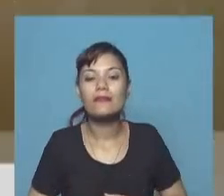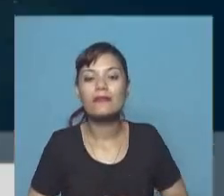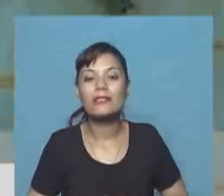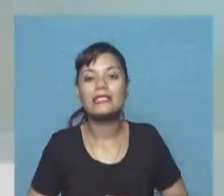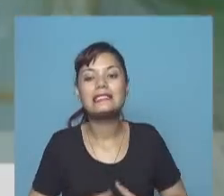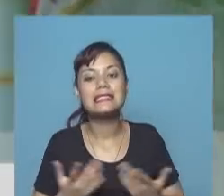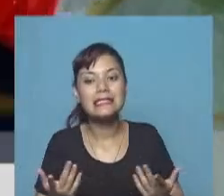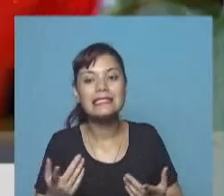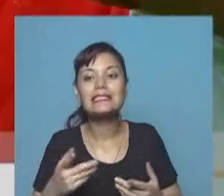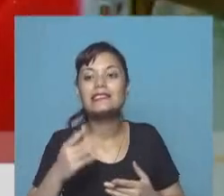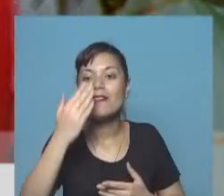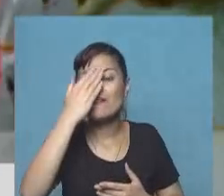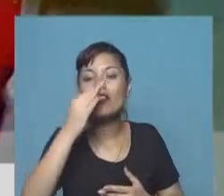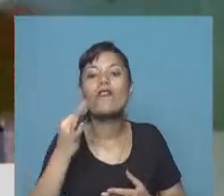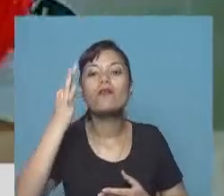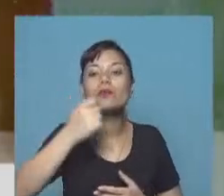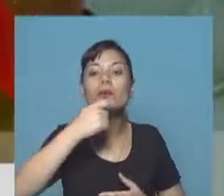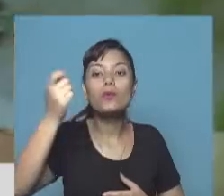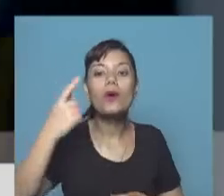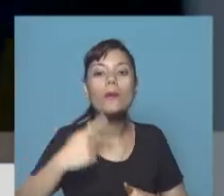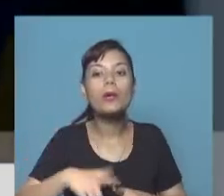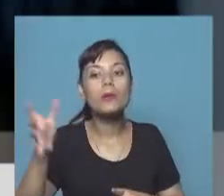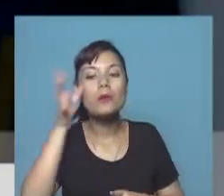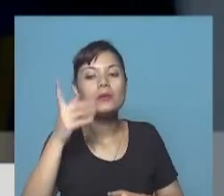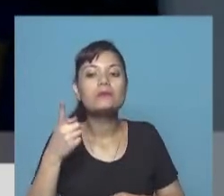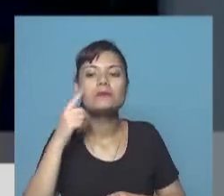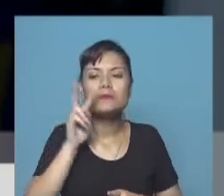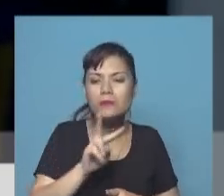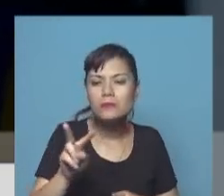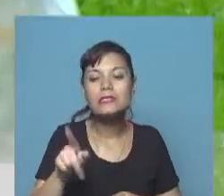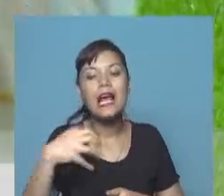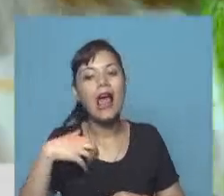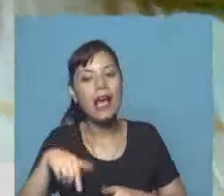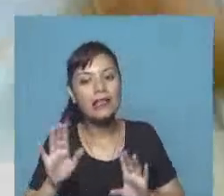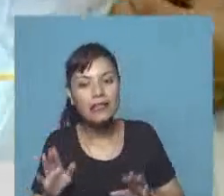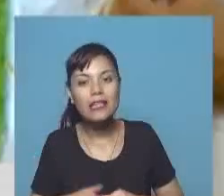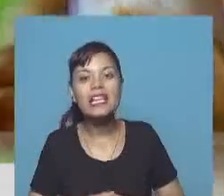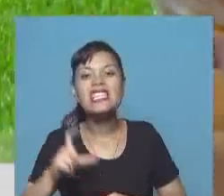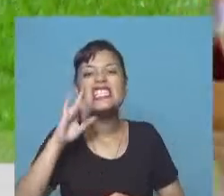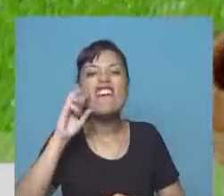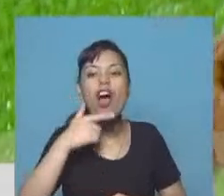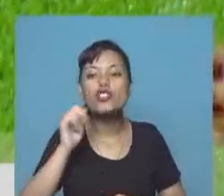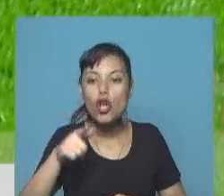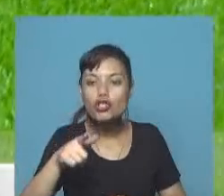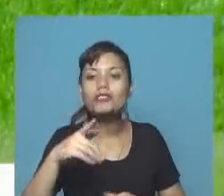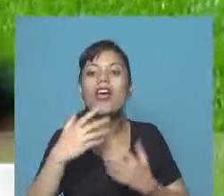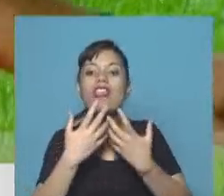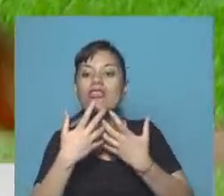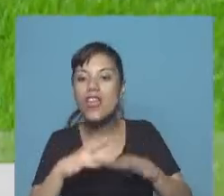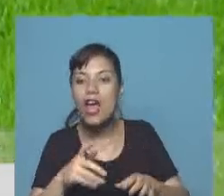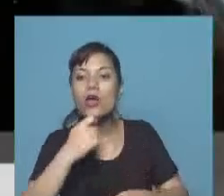para cortar de cara a lo que serán los futuros arbitrajes porque están muy sospechados aquí en la República Argentina. Ceballos, entonces, deja de